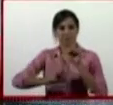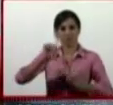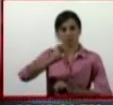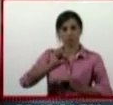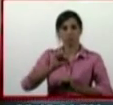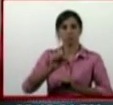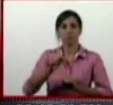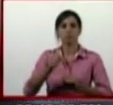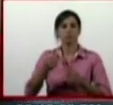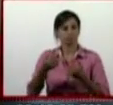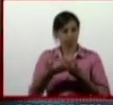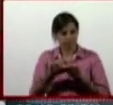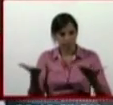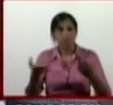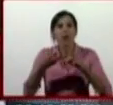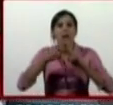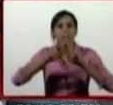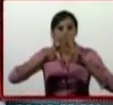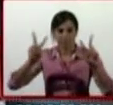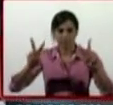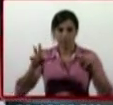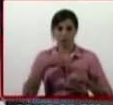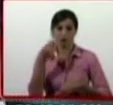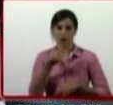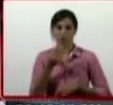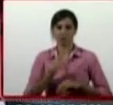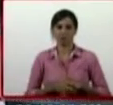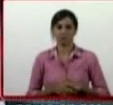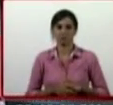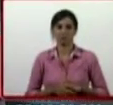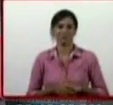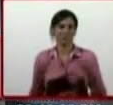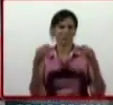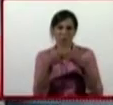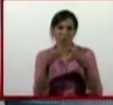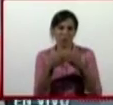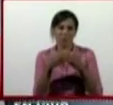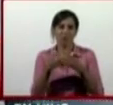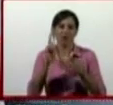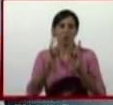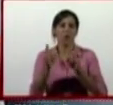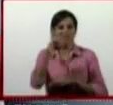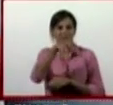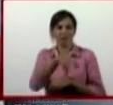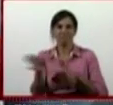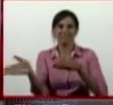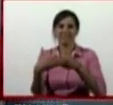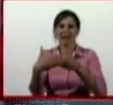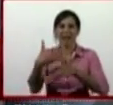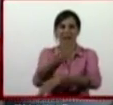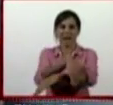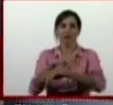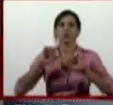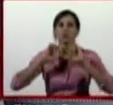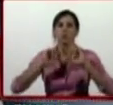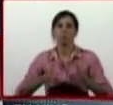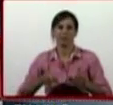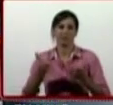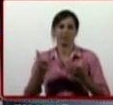paz, para que estos muchachos, que han sido grupos que salen en algunos estados a trancar autopistas, pequeños